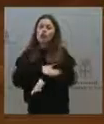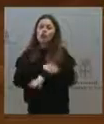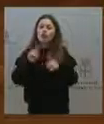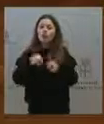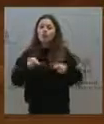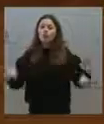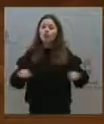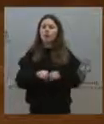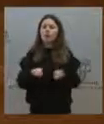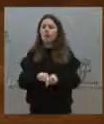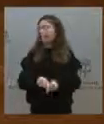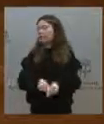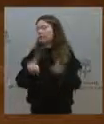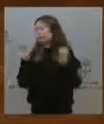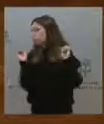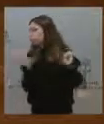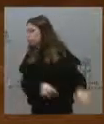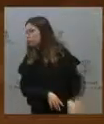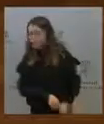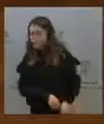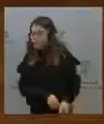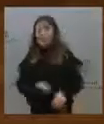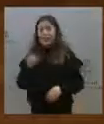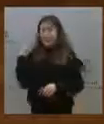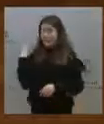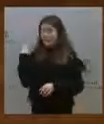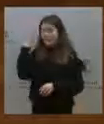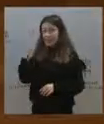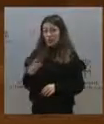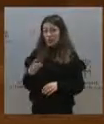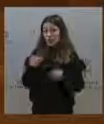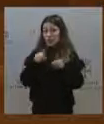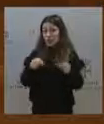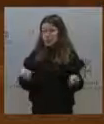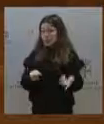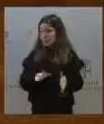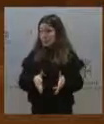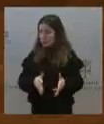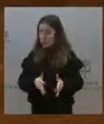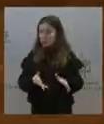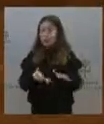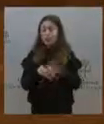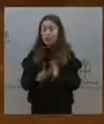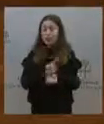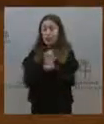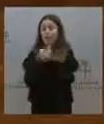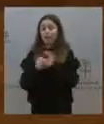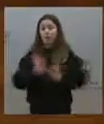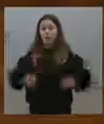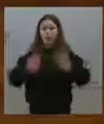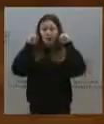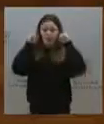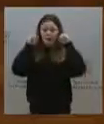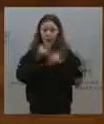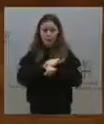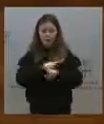3 presupuestos muy similares, quizá es que nunca trataron de cambiar nada. Se ven incapaces, desde nuestro punto de vista, de